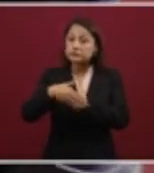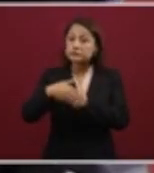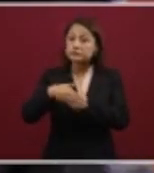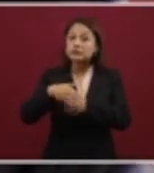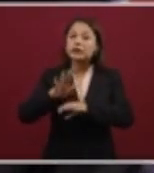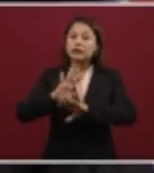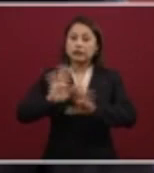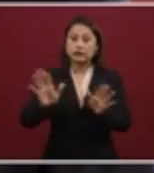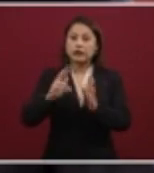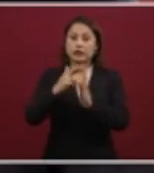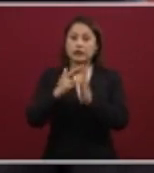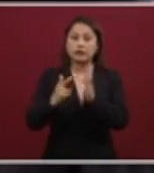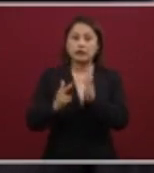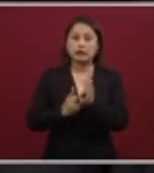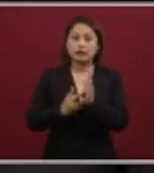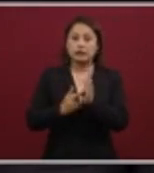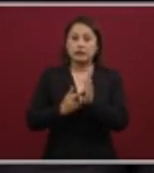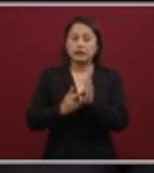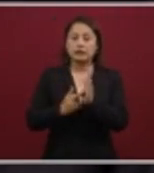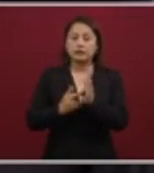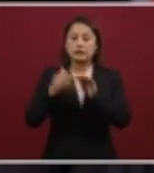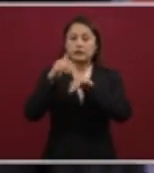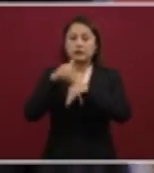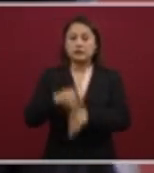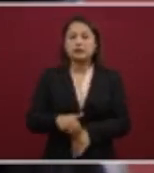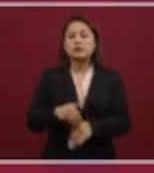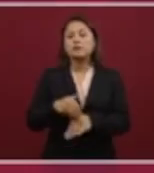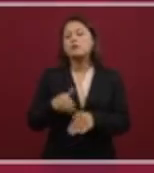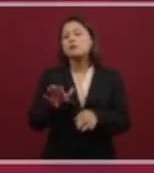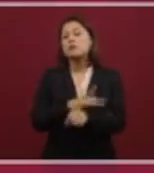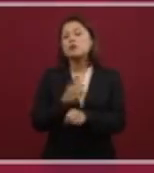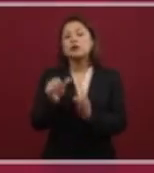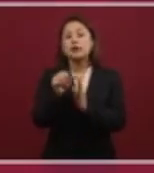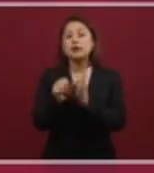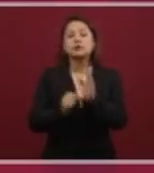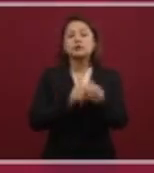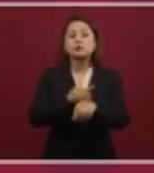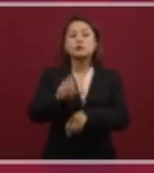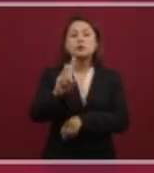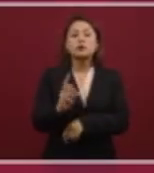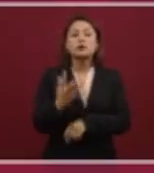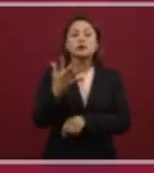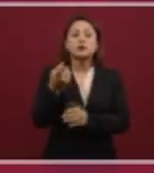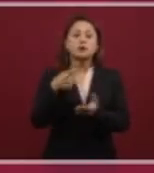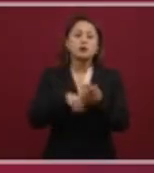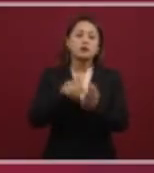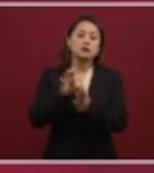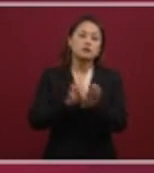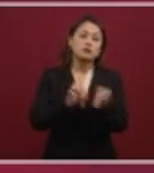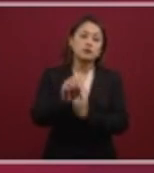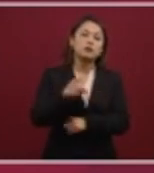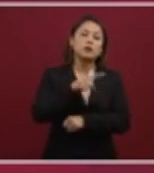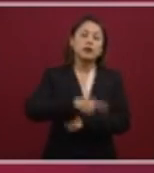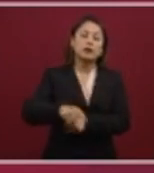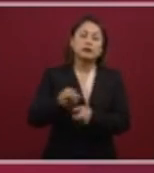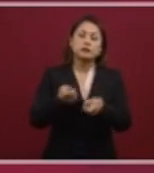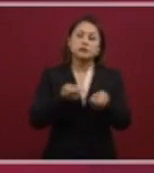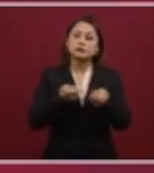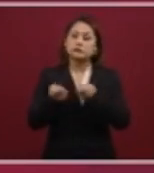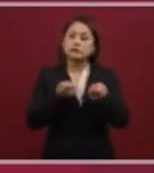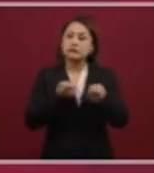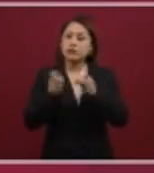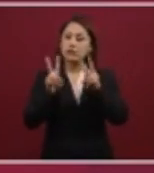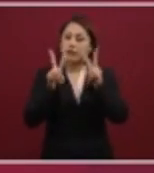porque ahora el artículo 35 condiciona mucho lo de la